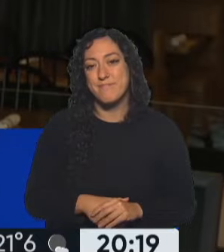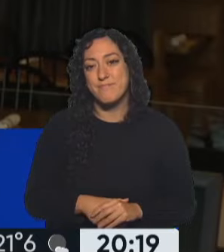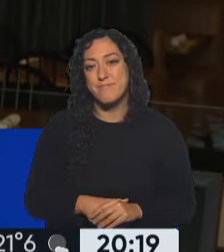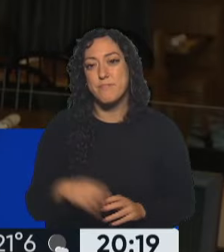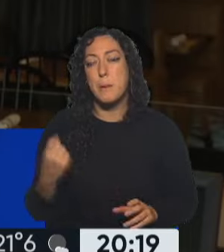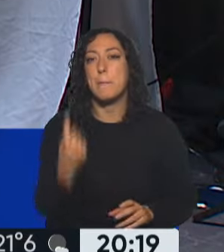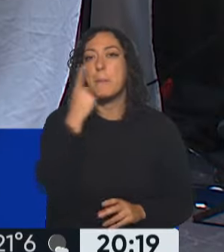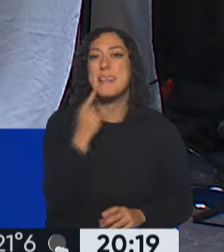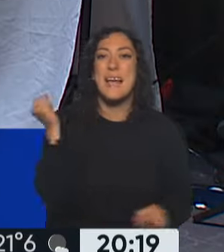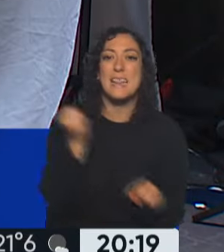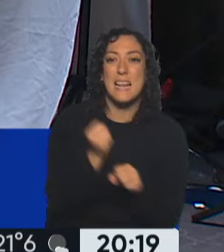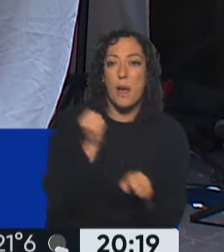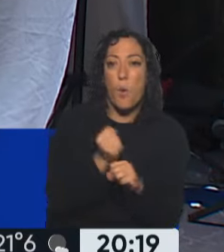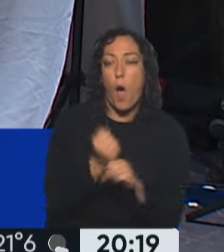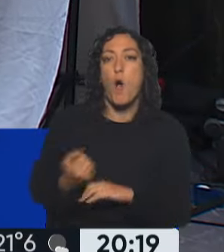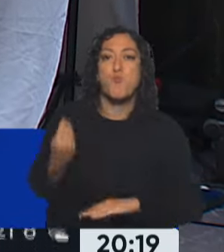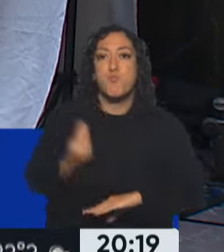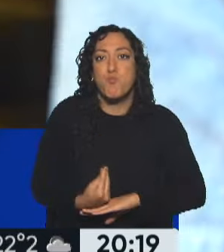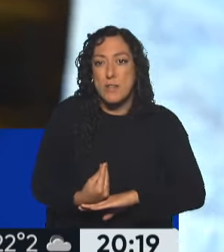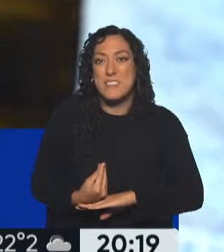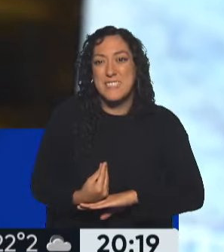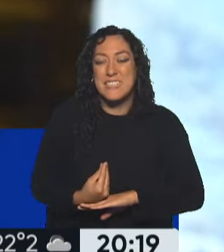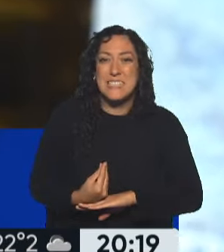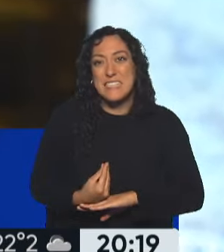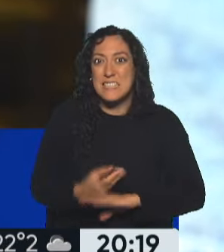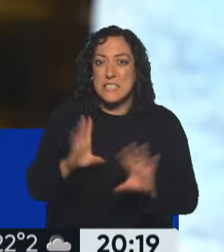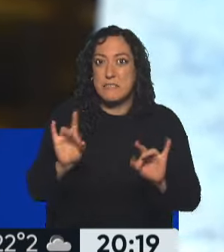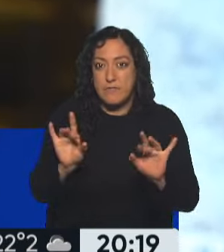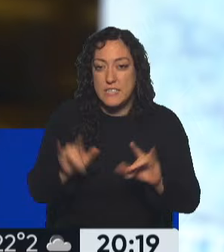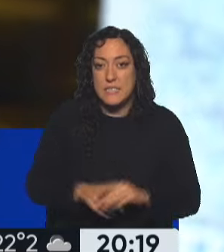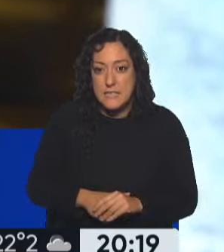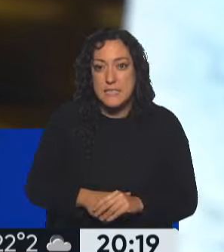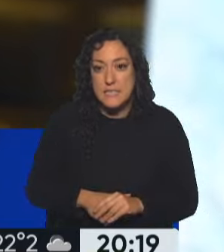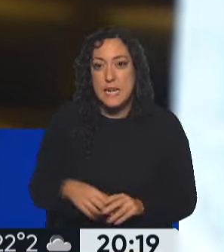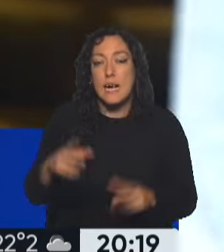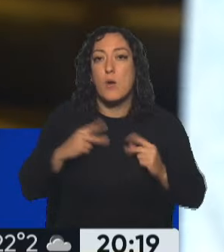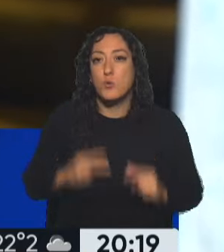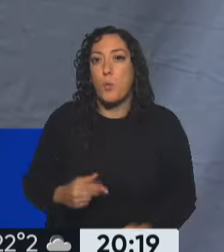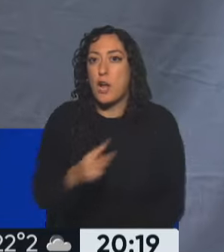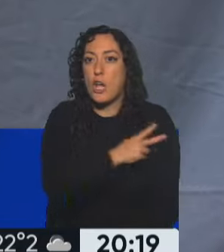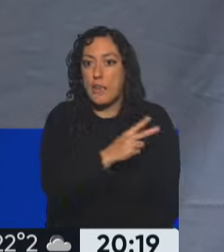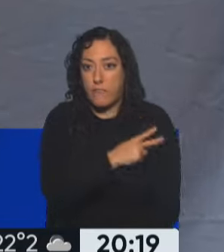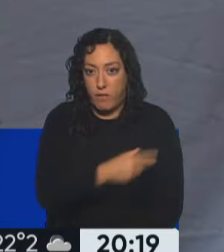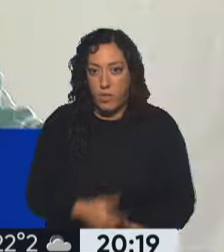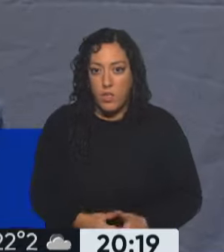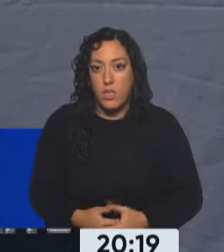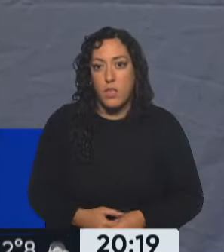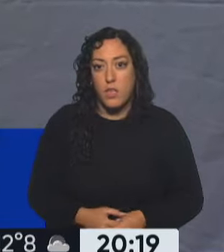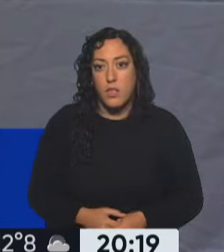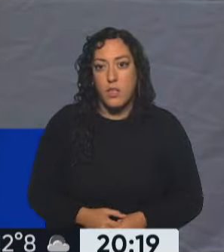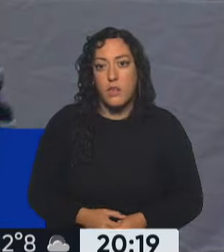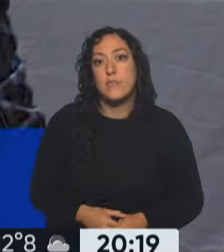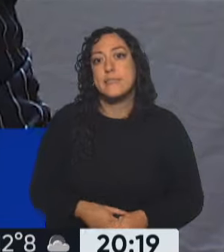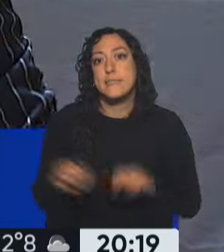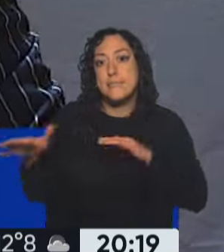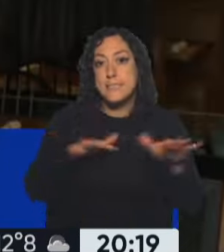su primer día de trabajo en un puesto al cual le queda un poco grande, que es jefa de recursos humanos, y se encuentra con la situación